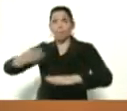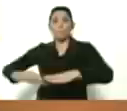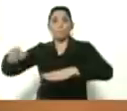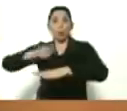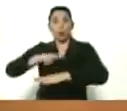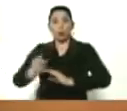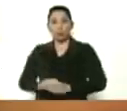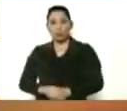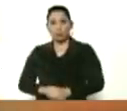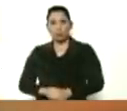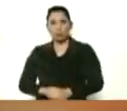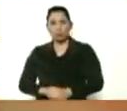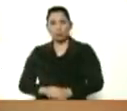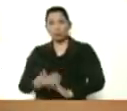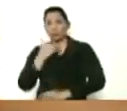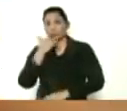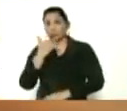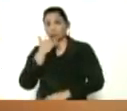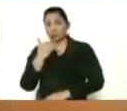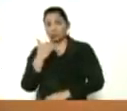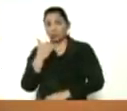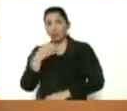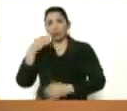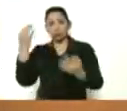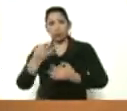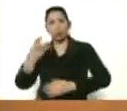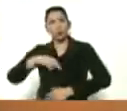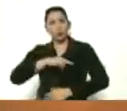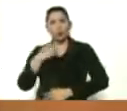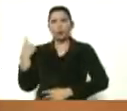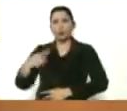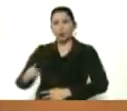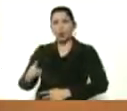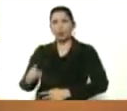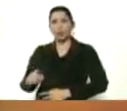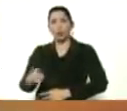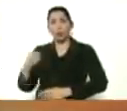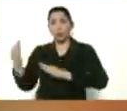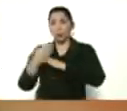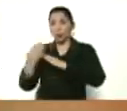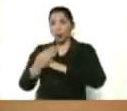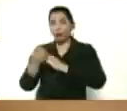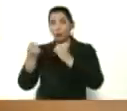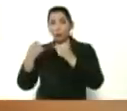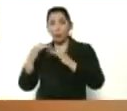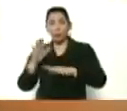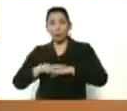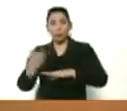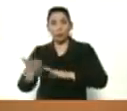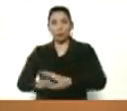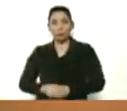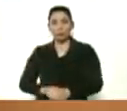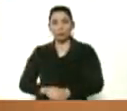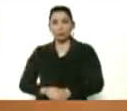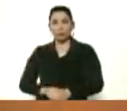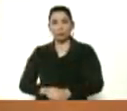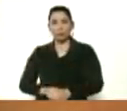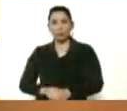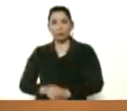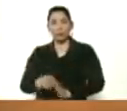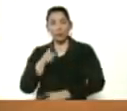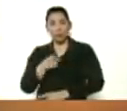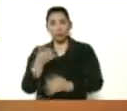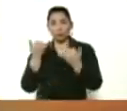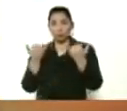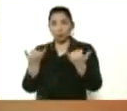lo exponencial, es casi una certeza. Nosotros tendremos que cuidarnos mucho, porque esto